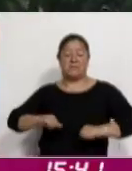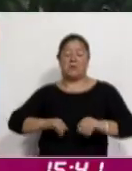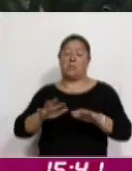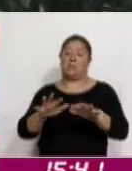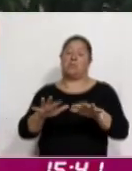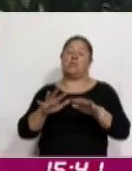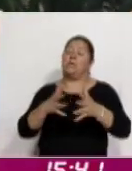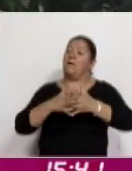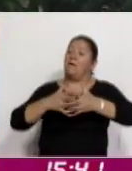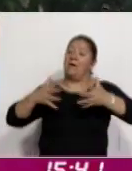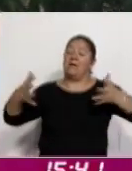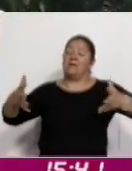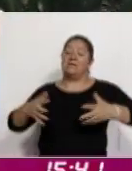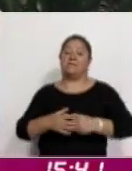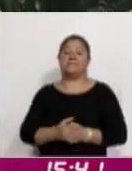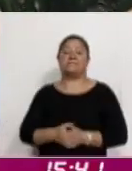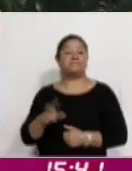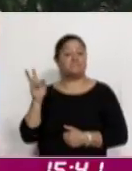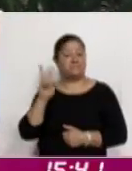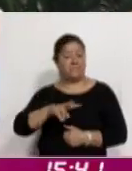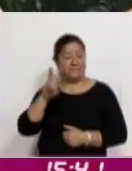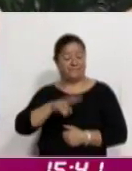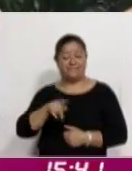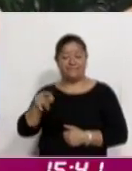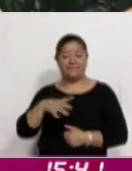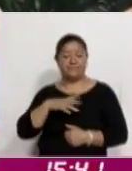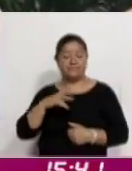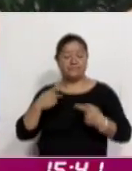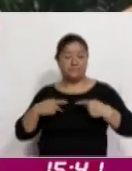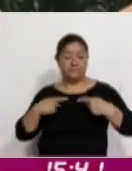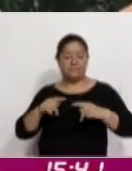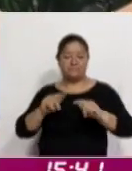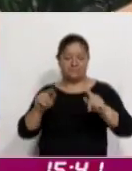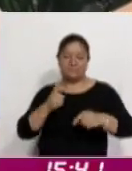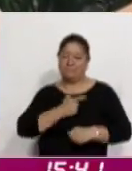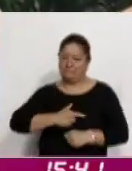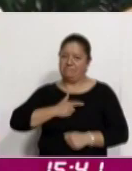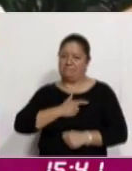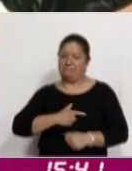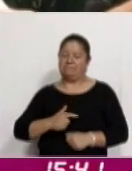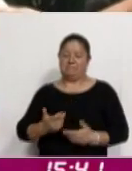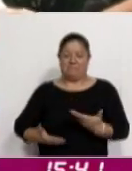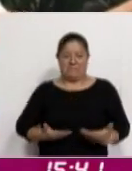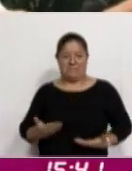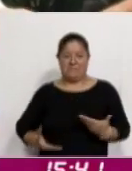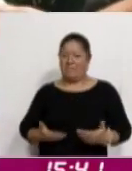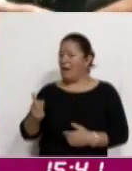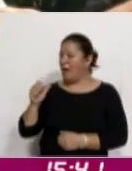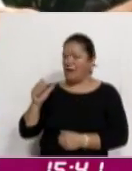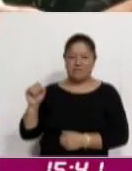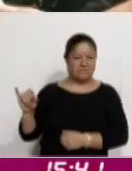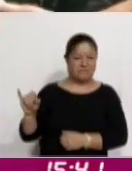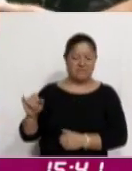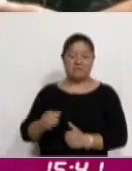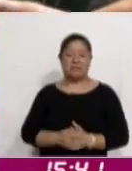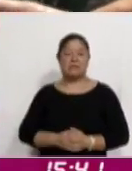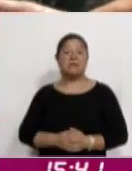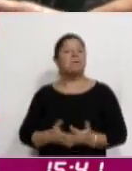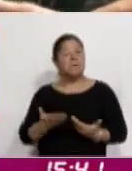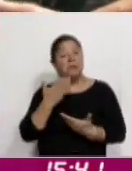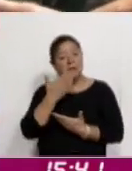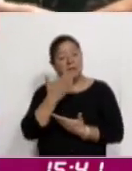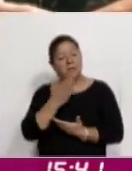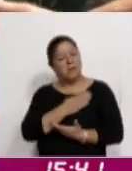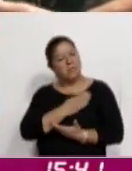impresionante. La verdad es que pues a la gente de Tlaxcala le gustan mucho los bailes de este tipo y qué bueno que Radio Tlaxcala